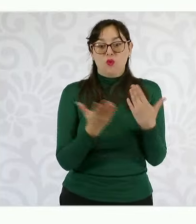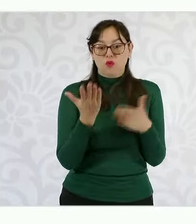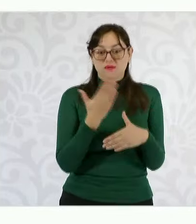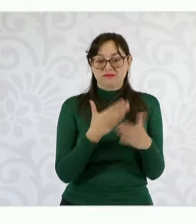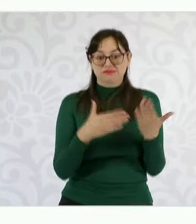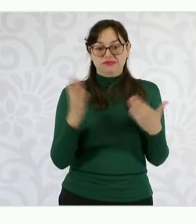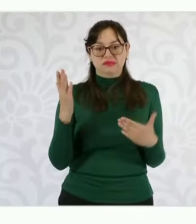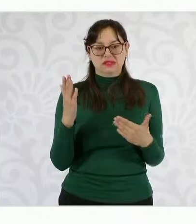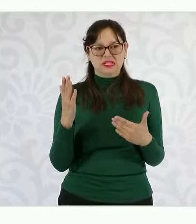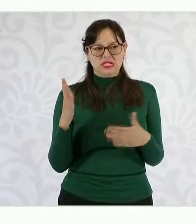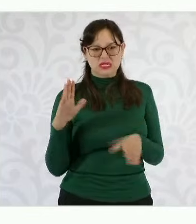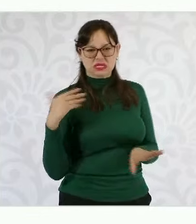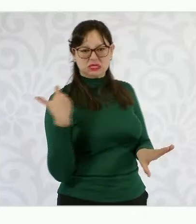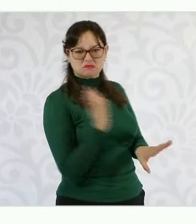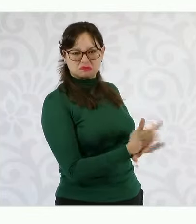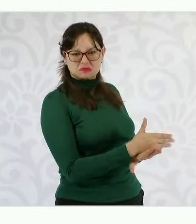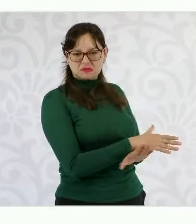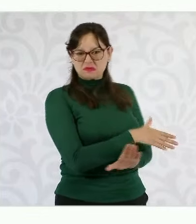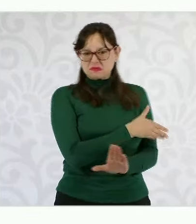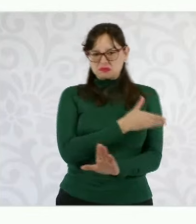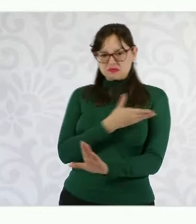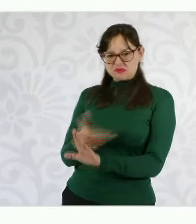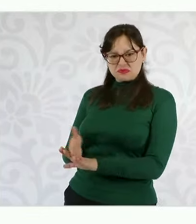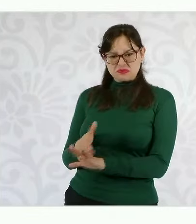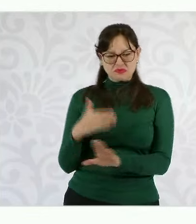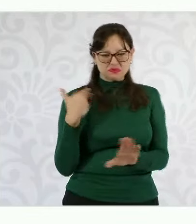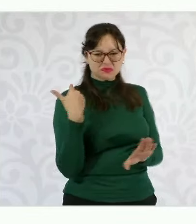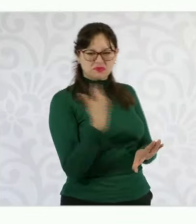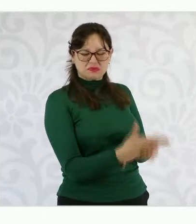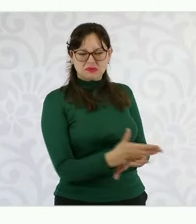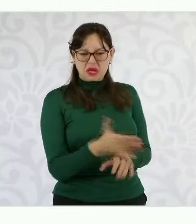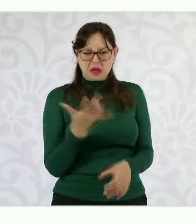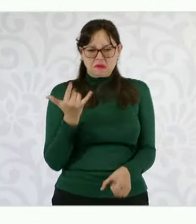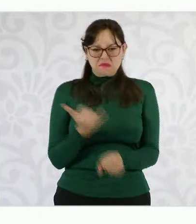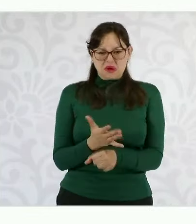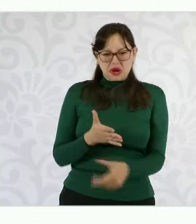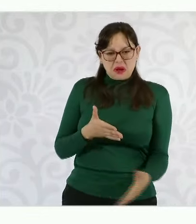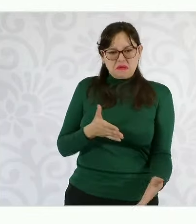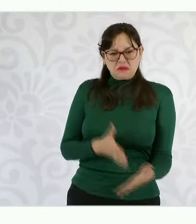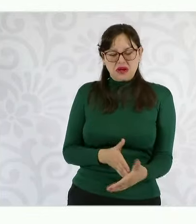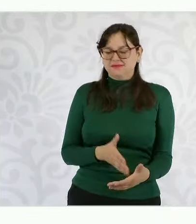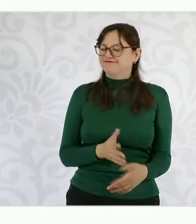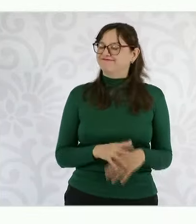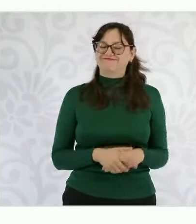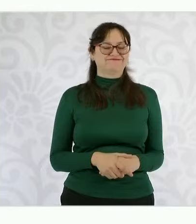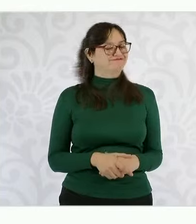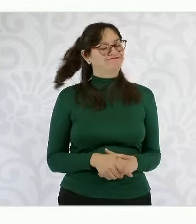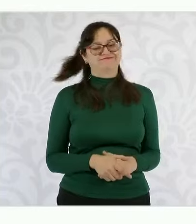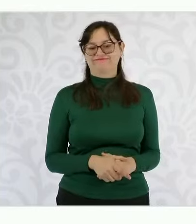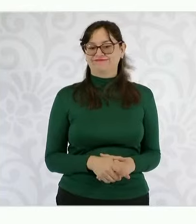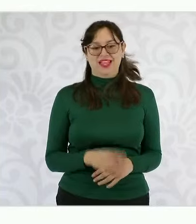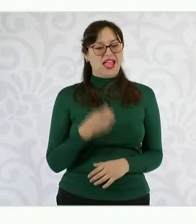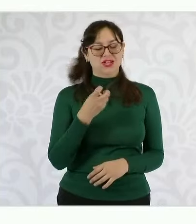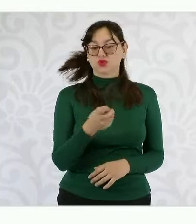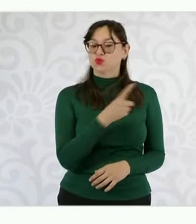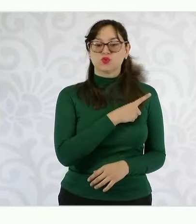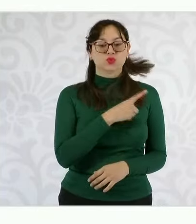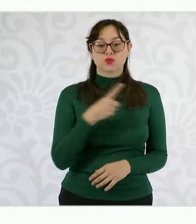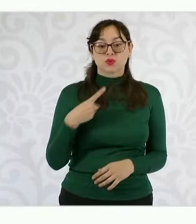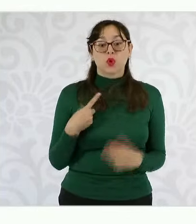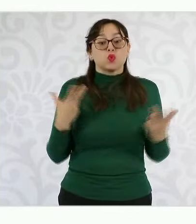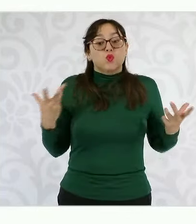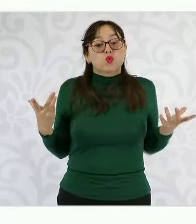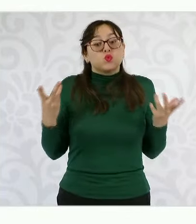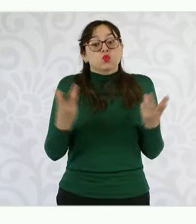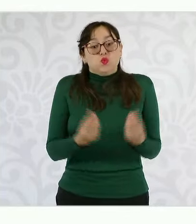impuestos innecesarios, encarecer productos, dificultar producción, va en contra de la prosperidad compartida que